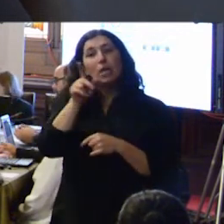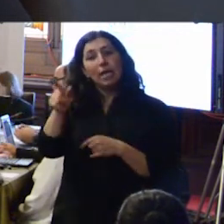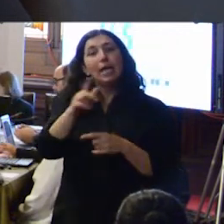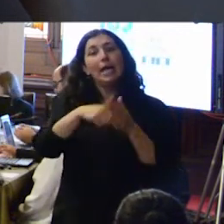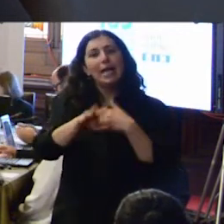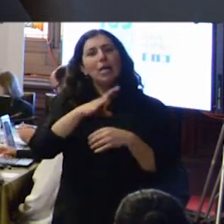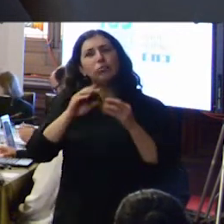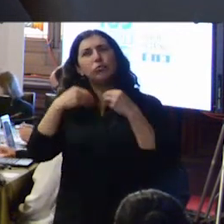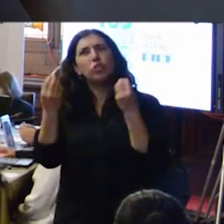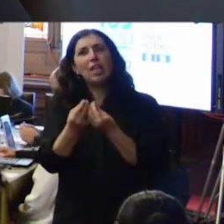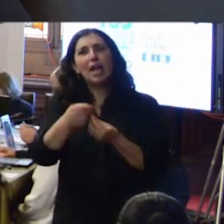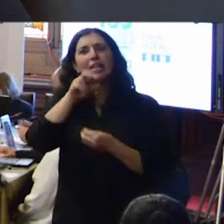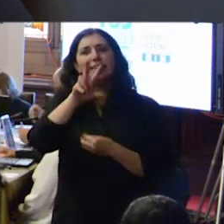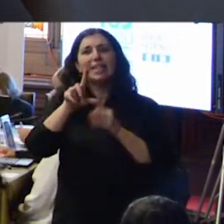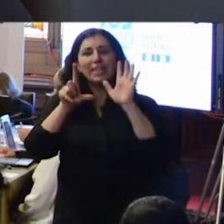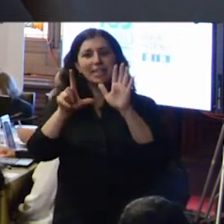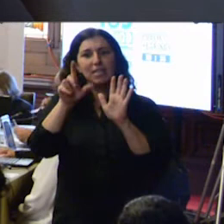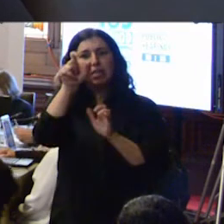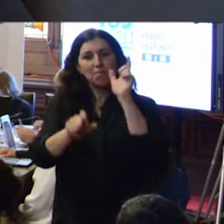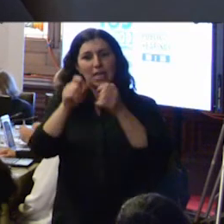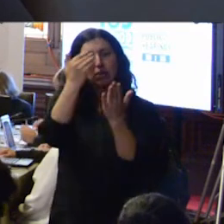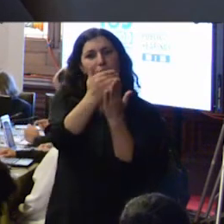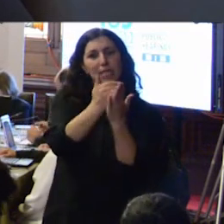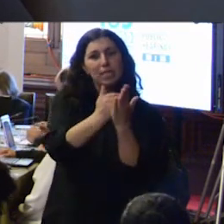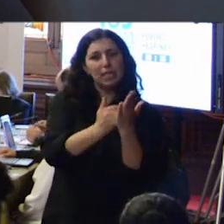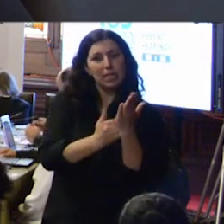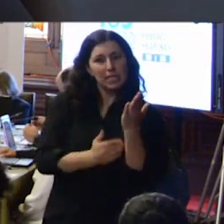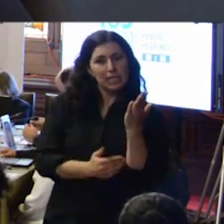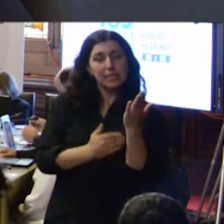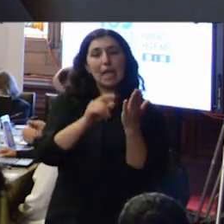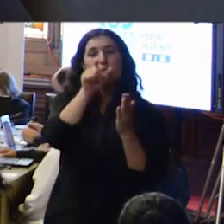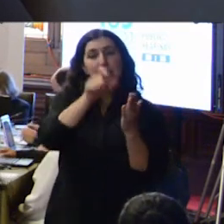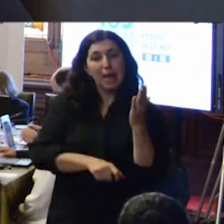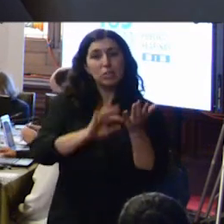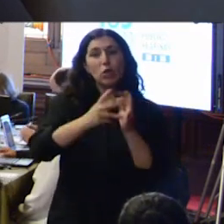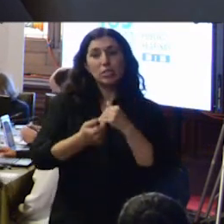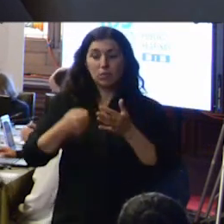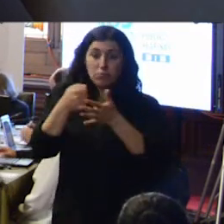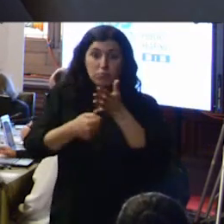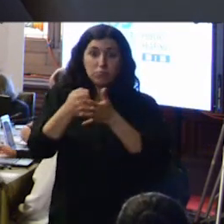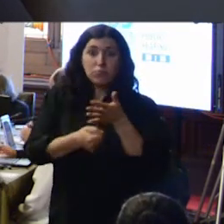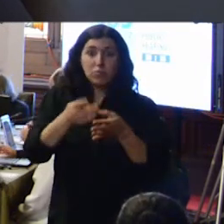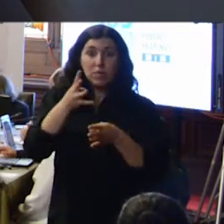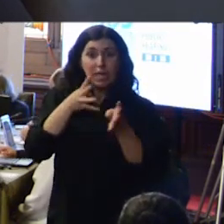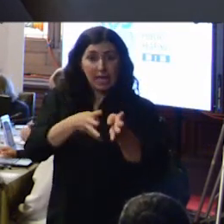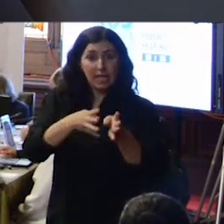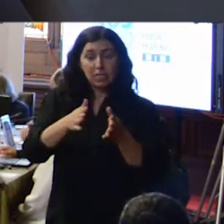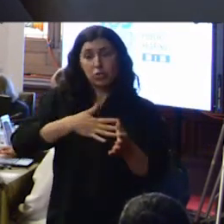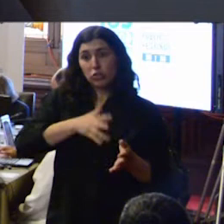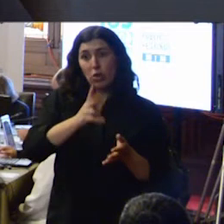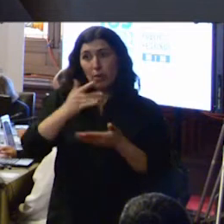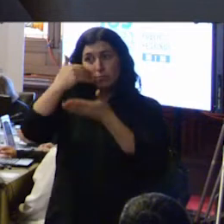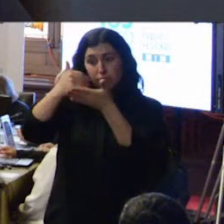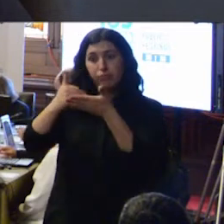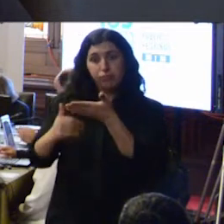37 personas que estaban en una lista de personas que tenían órdenes de conducción en función del activismo que se estaba desempeñando en la isla, y bueno, él